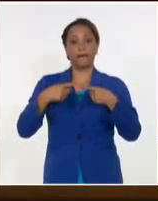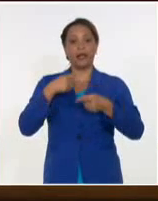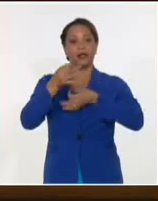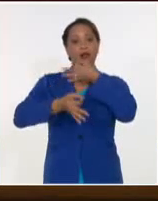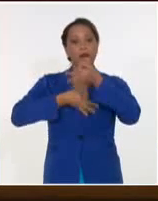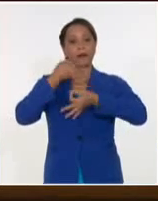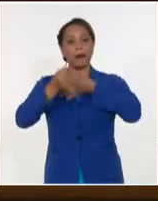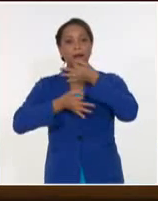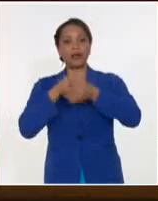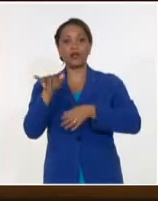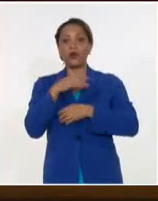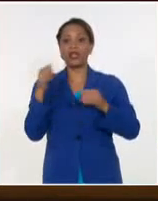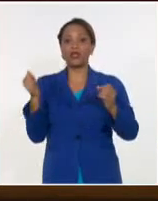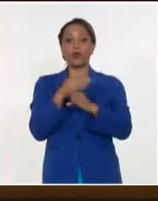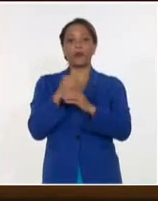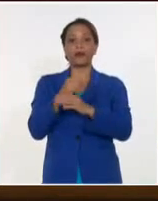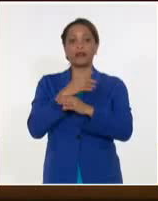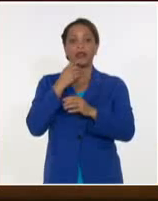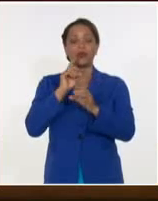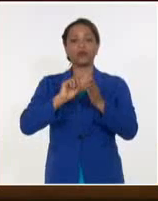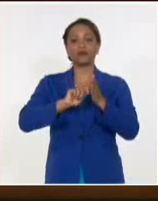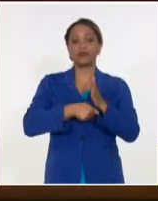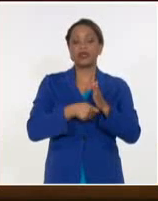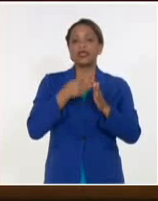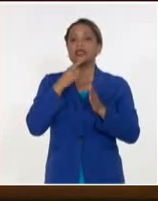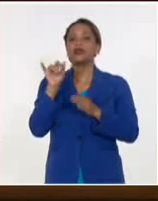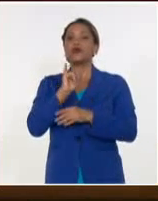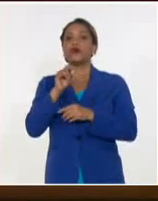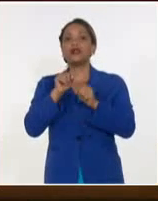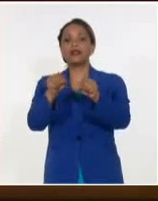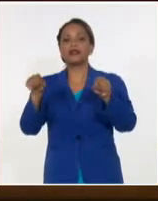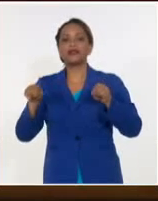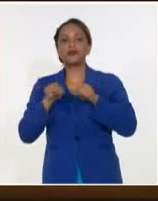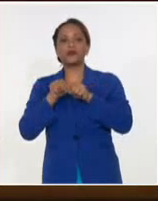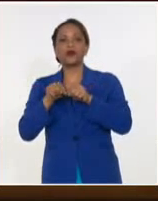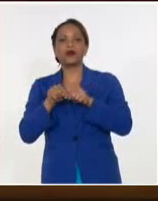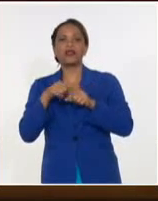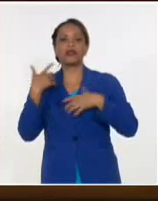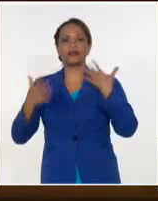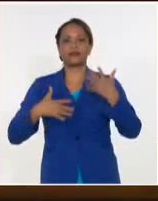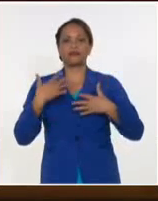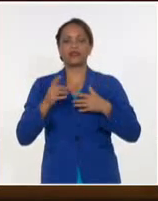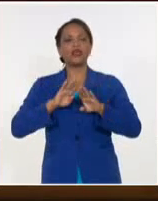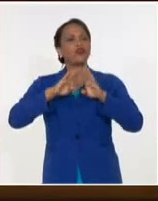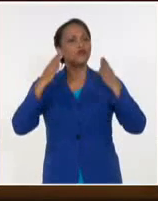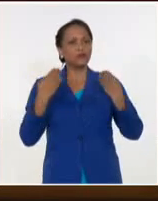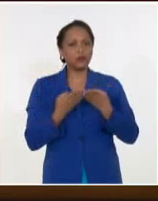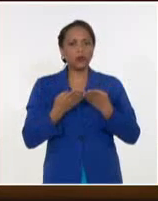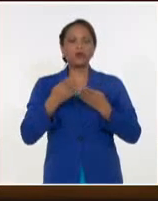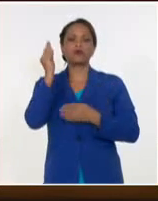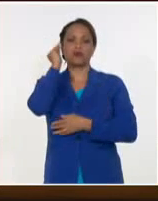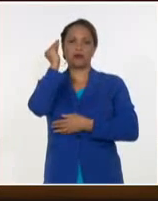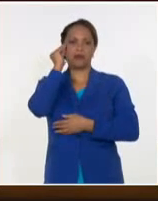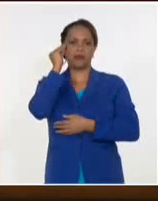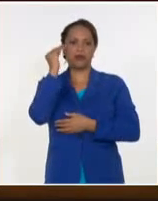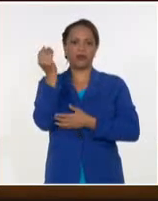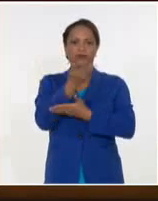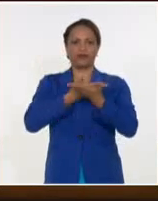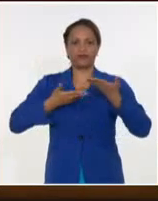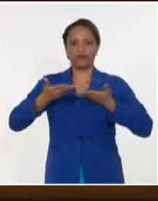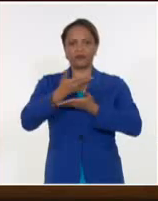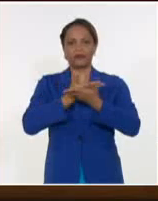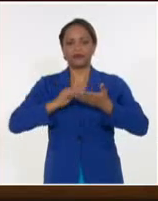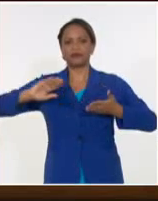los pasillos de convenciones o en los escenarios de las actividades colaterales, todos hemos aprendido. Eliminar